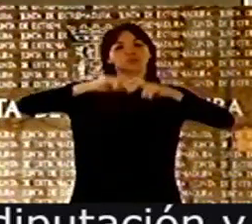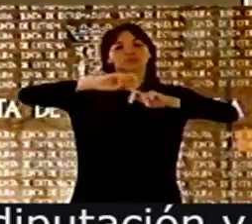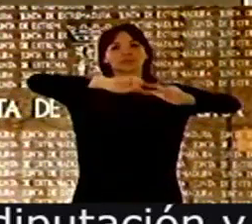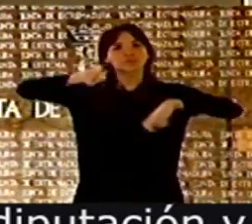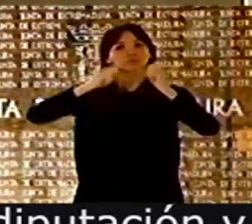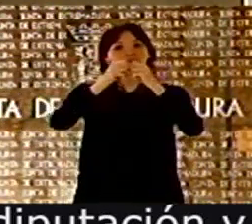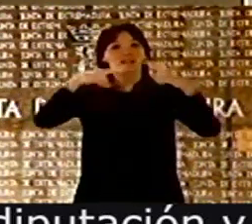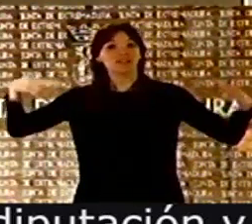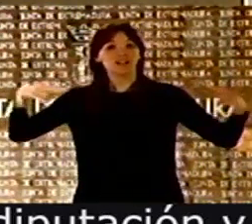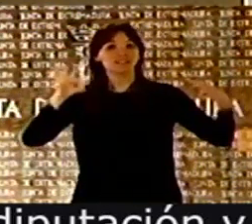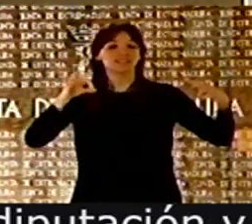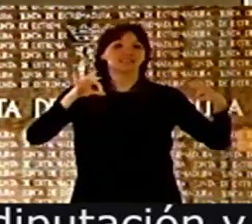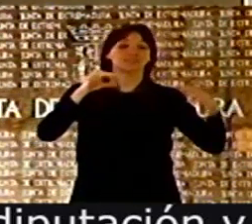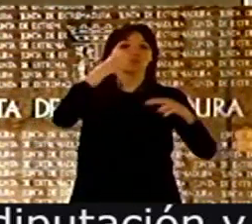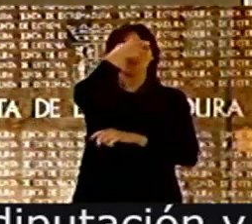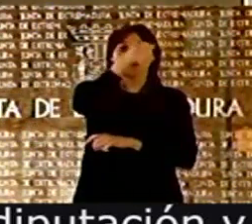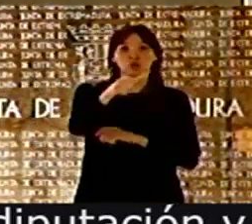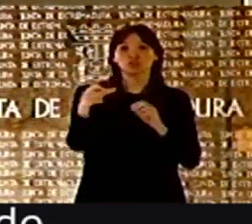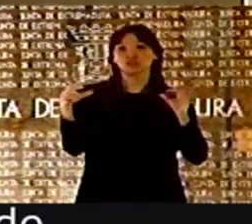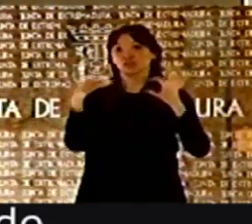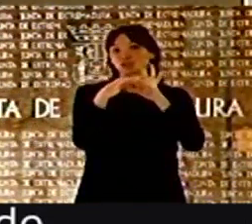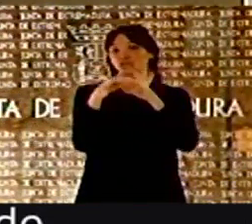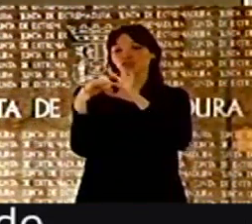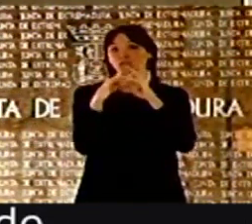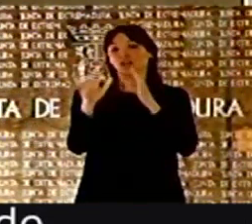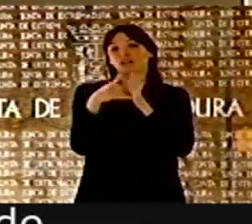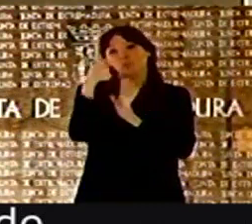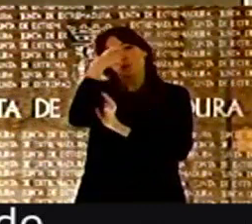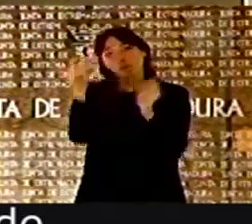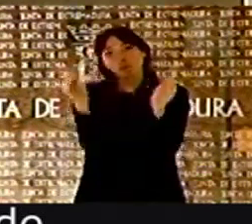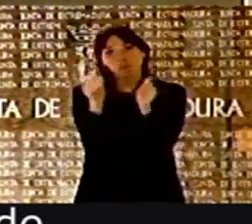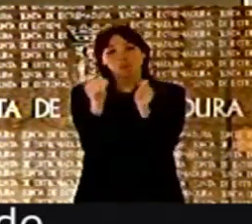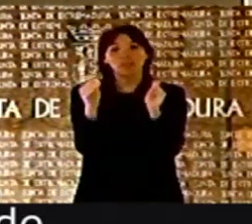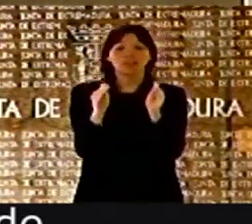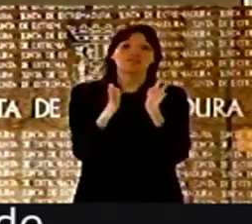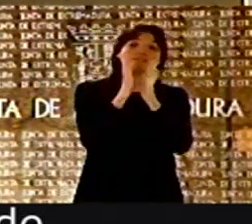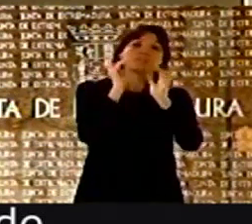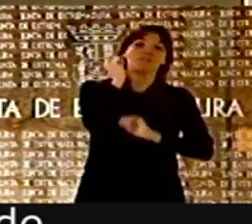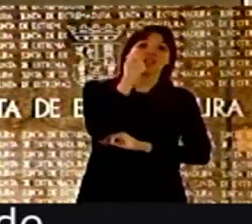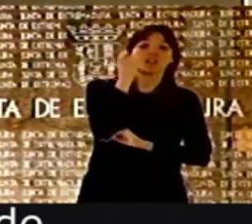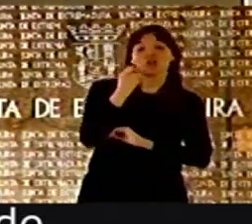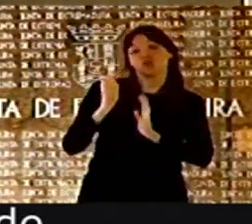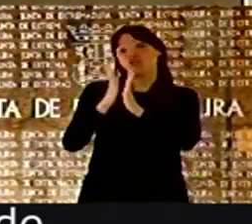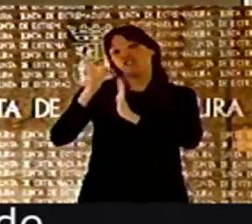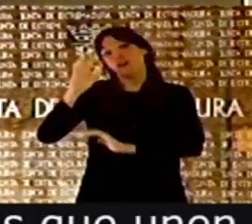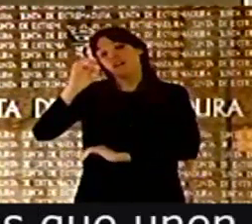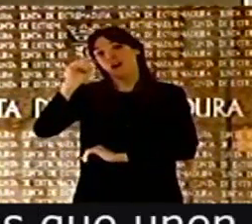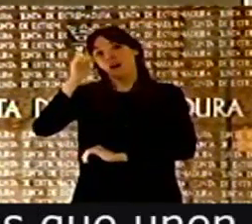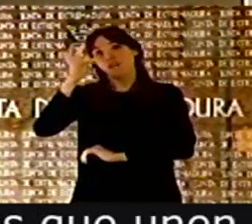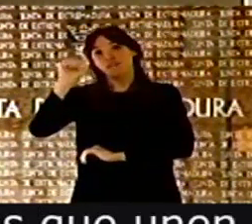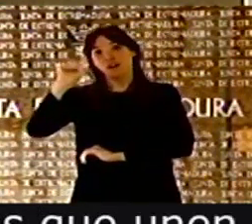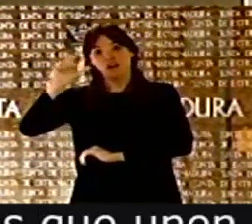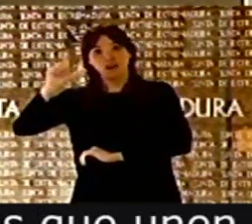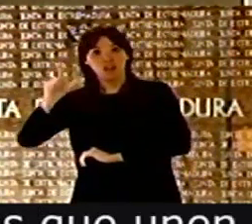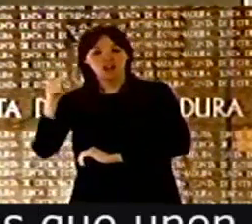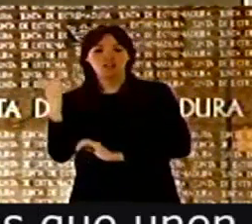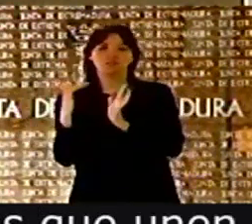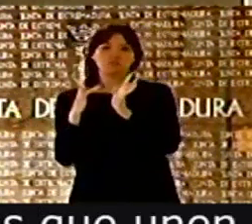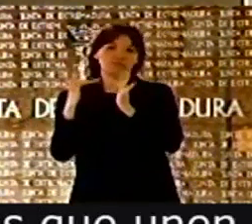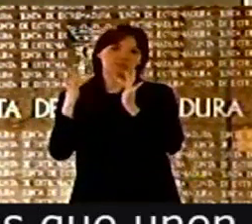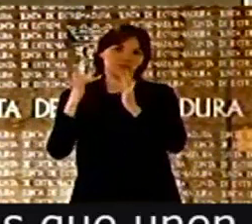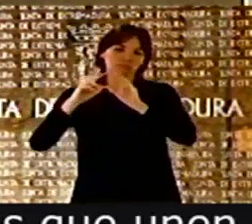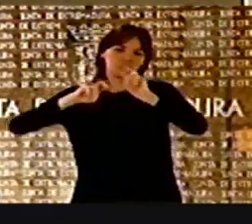que unen el municipio con las pedanías de San Francisco y San Rafael de Olivenza. También ha conocido